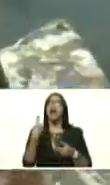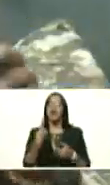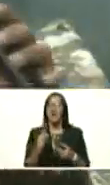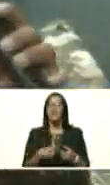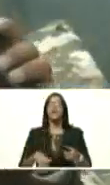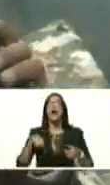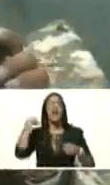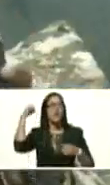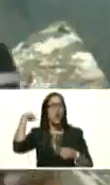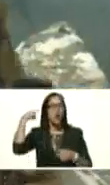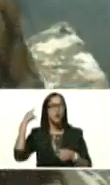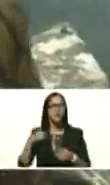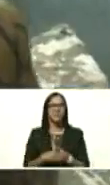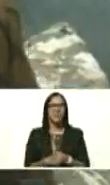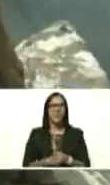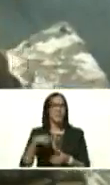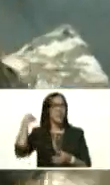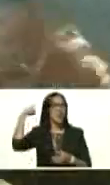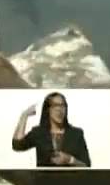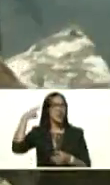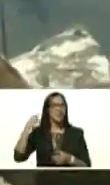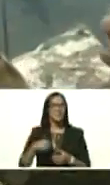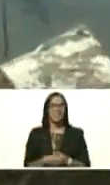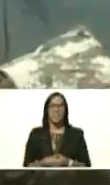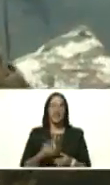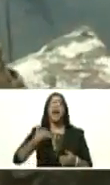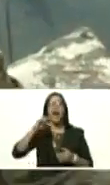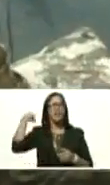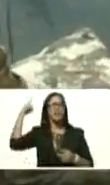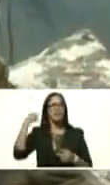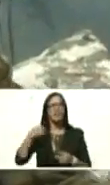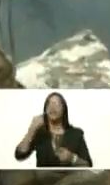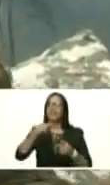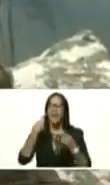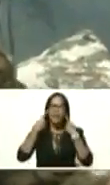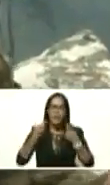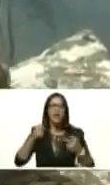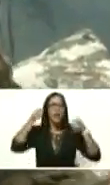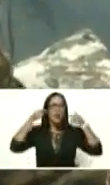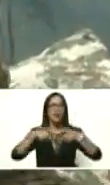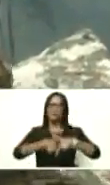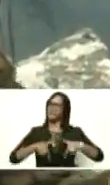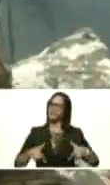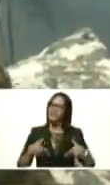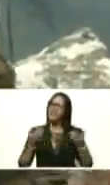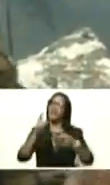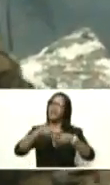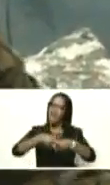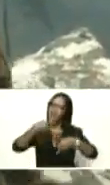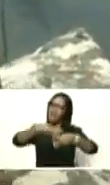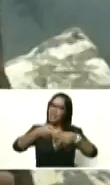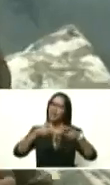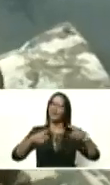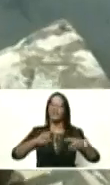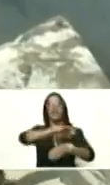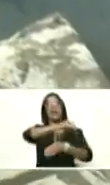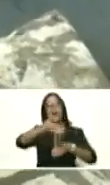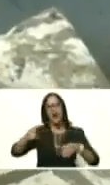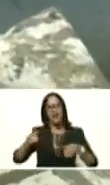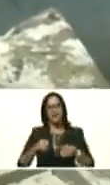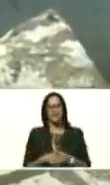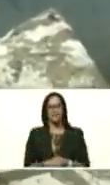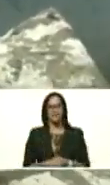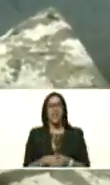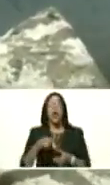Hay un loco. Hay un loco. Hay un loco. Hay un loco chequeando a la chica en bikini sentada en la rama del palo sembrado en el hoyo a la orilla del